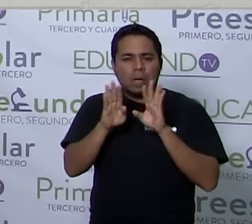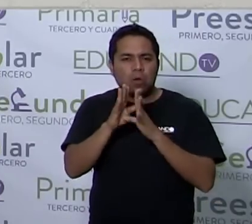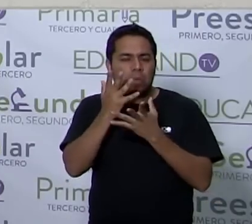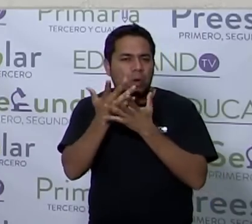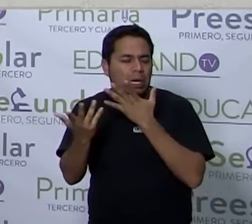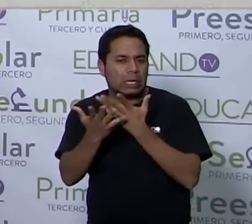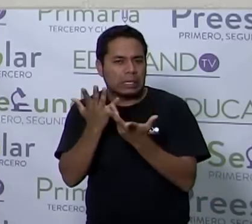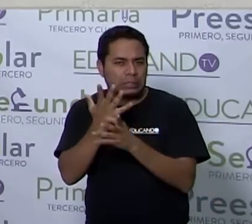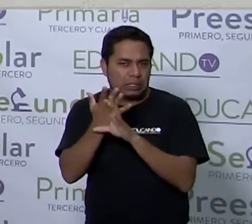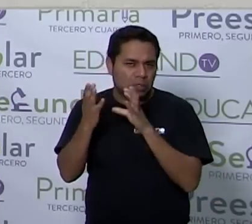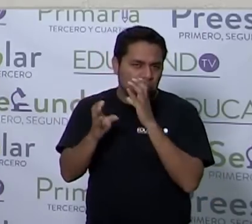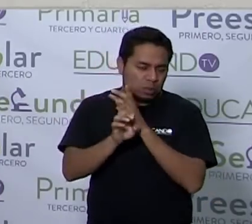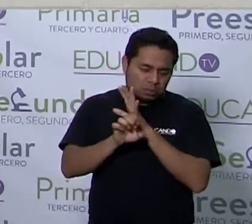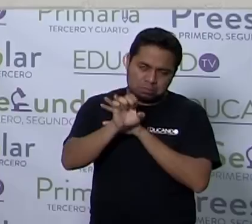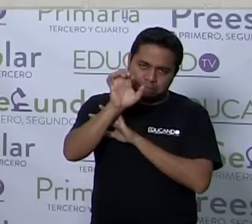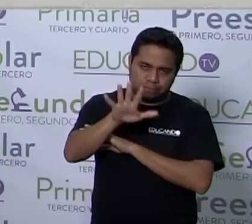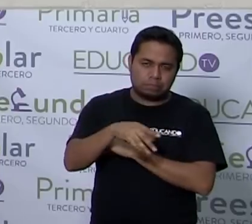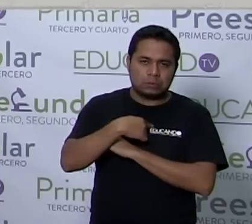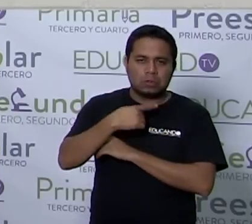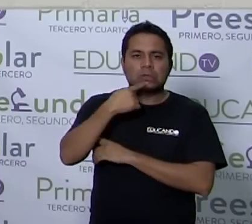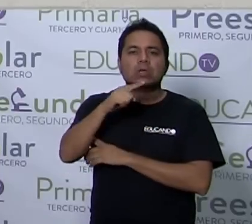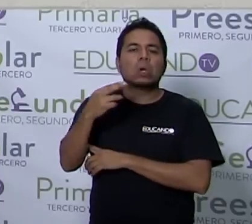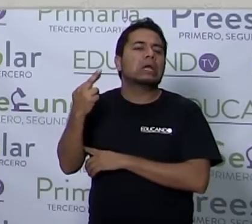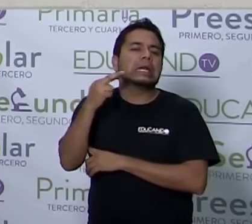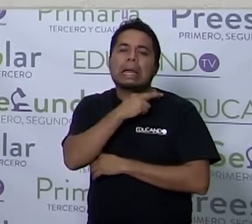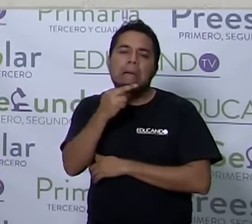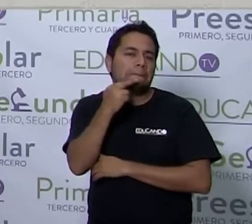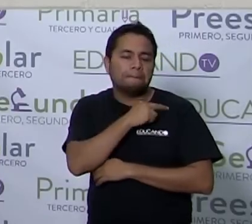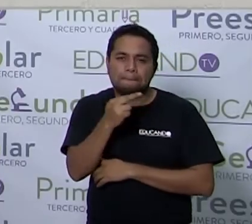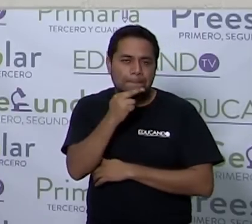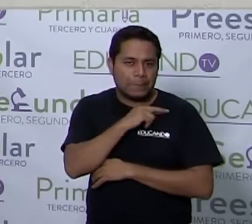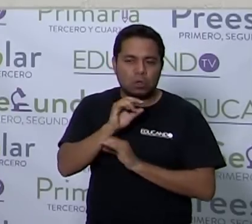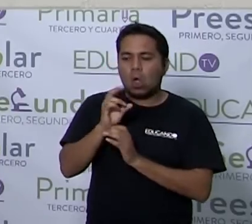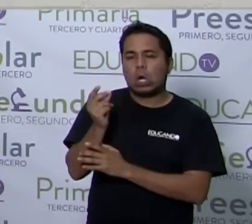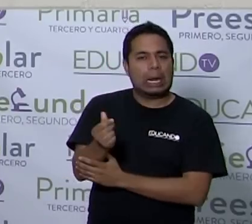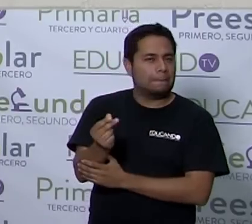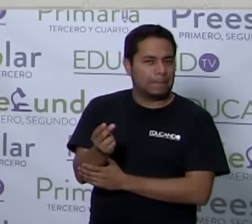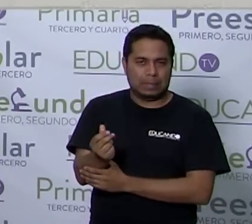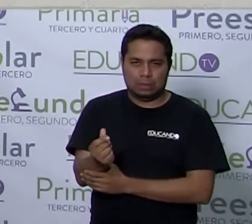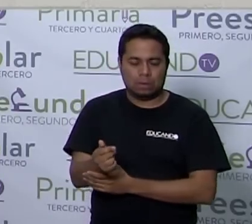cosas. Por ejemplo, puedo decir rápidamente,